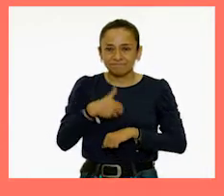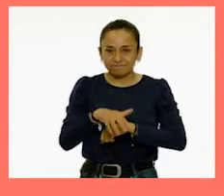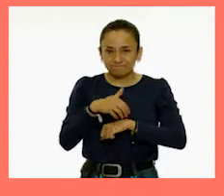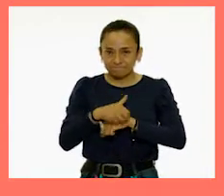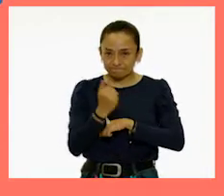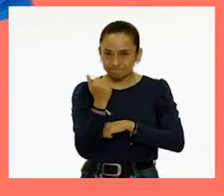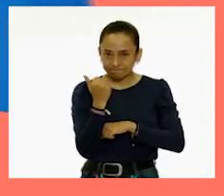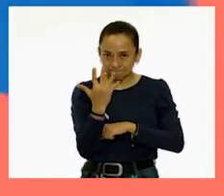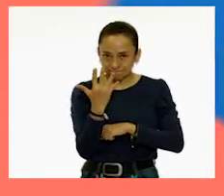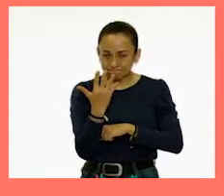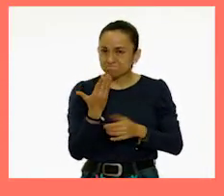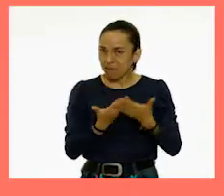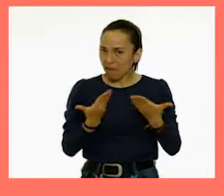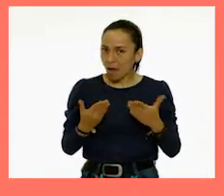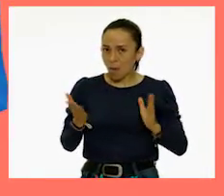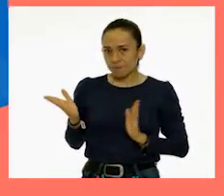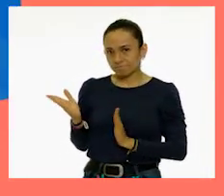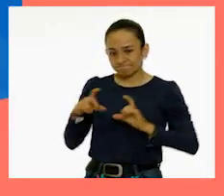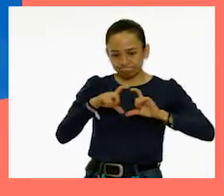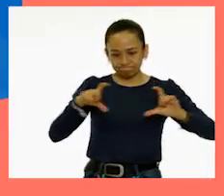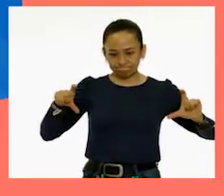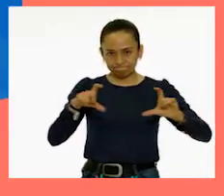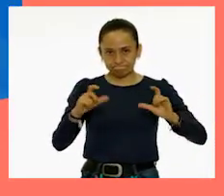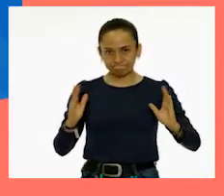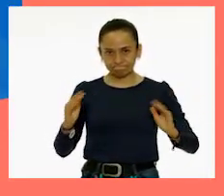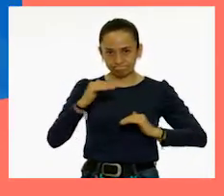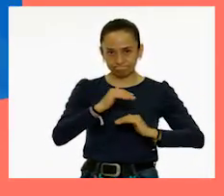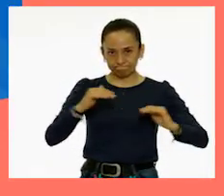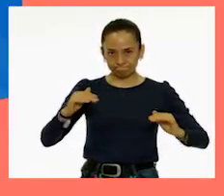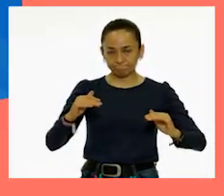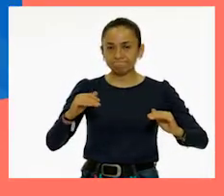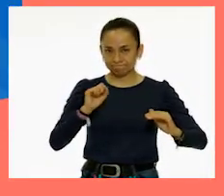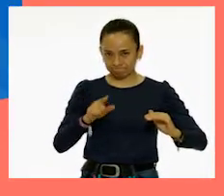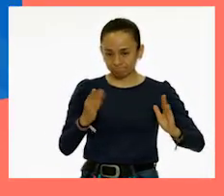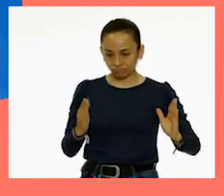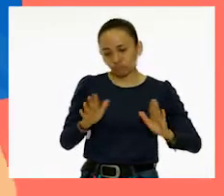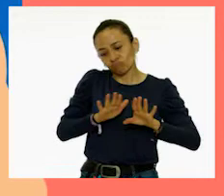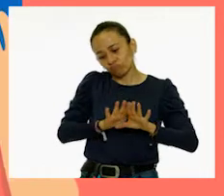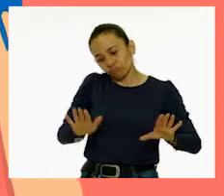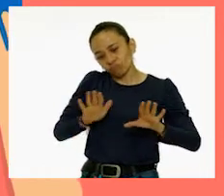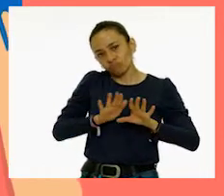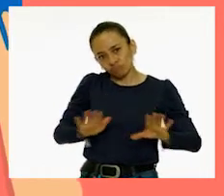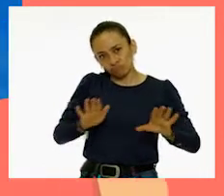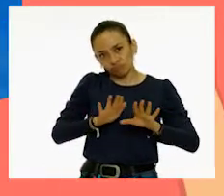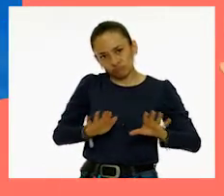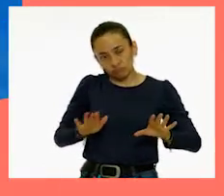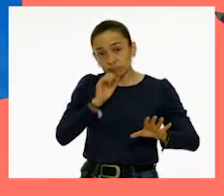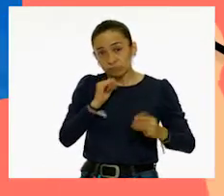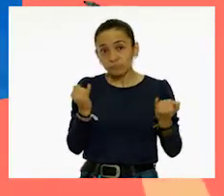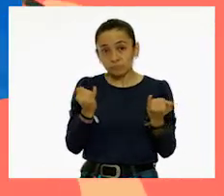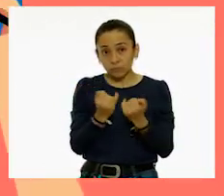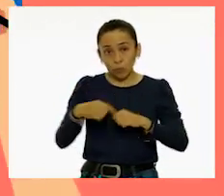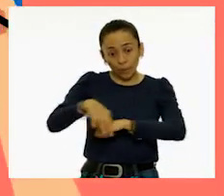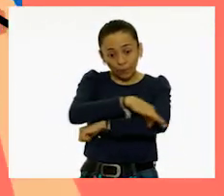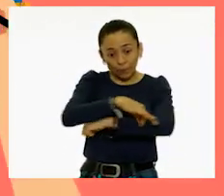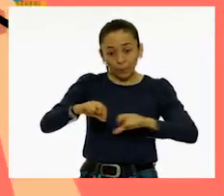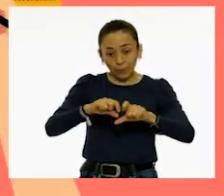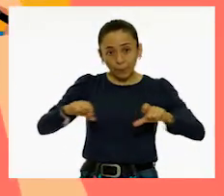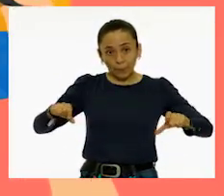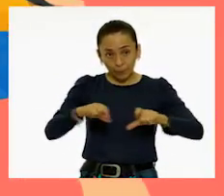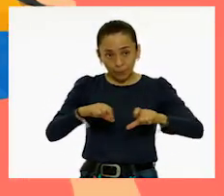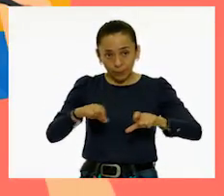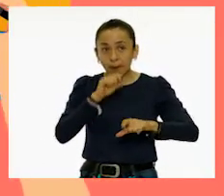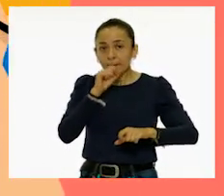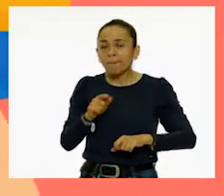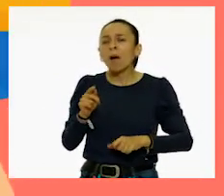5. Ahora tenemos un pequeño pedazo de playera. Estira a lo ancho y con ayuda de la regla, mide y marca con